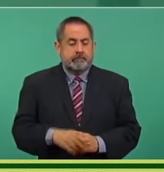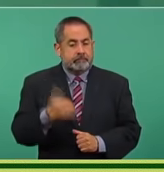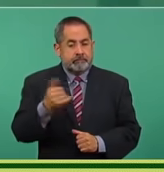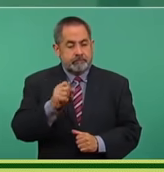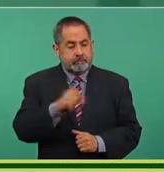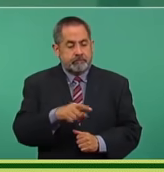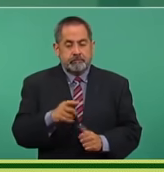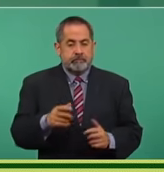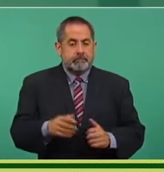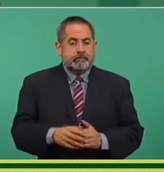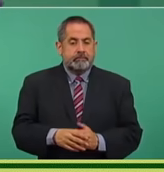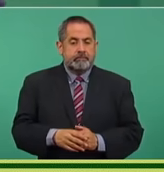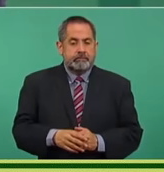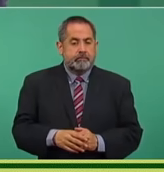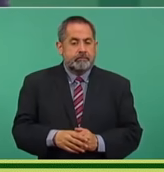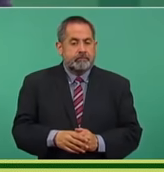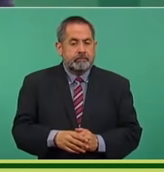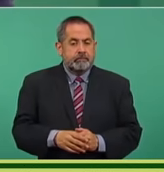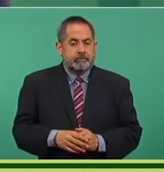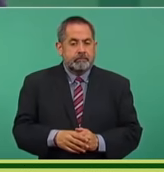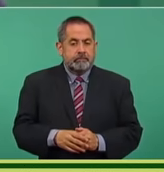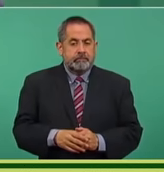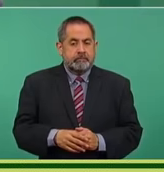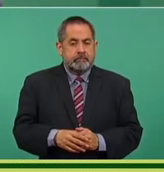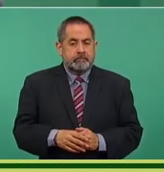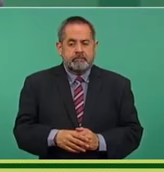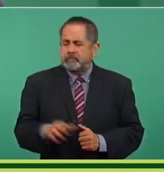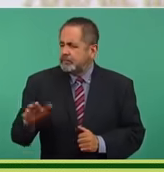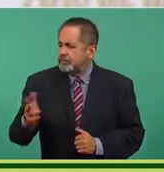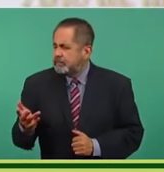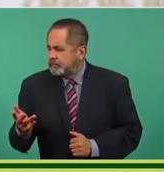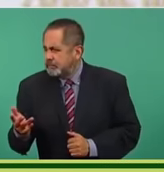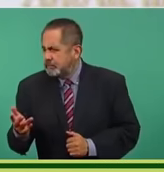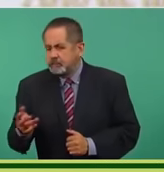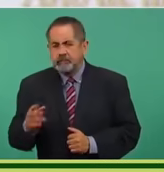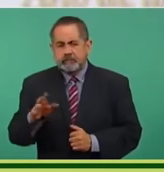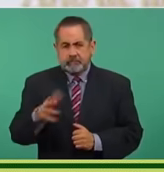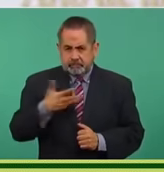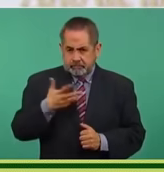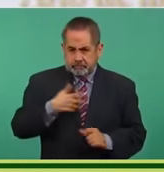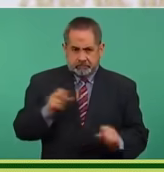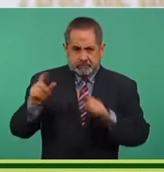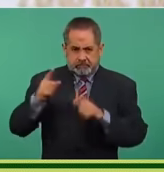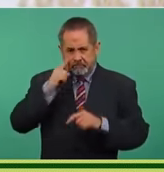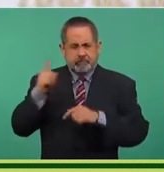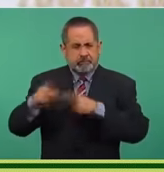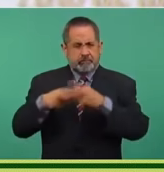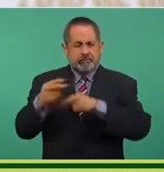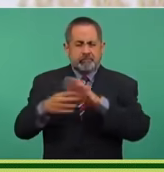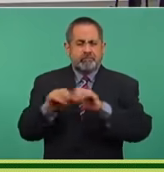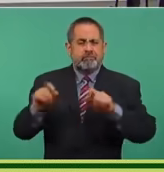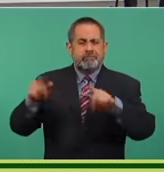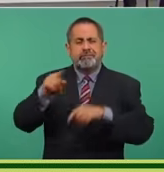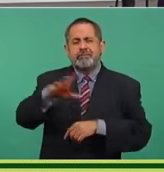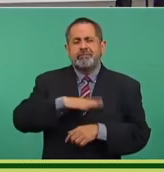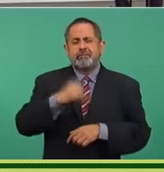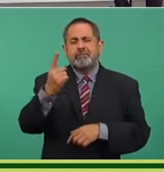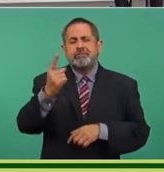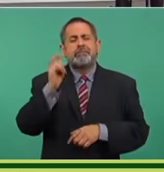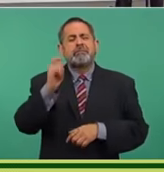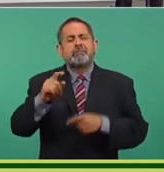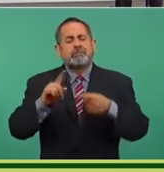y este cómo lo tienes porque no puedes ayuno nada